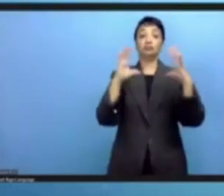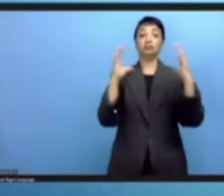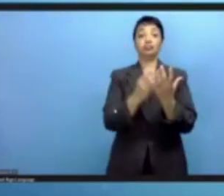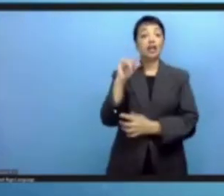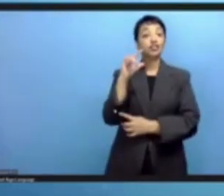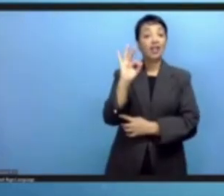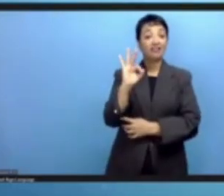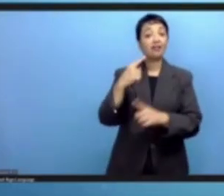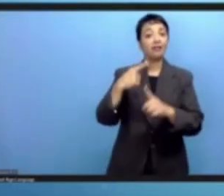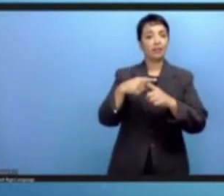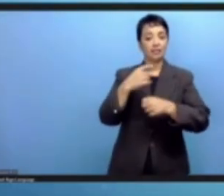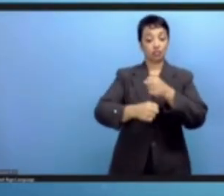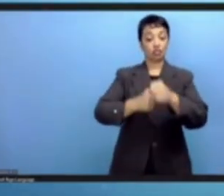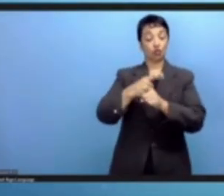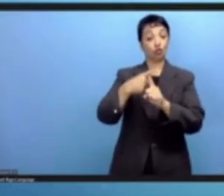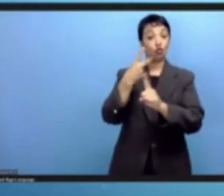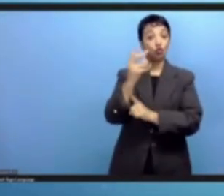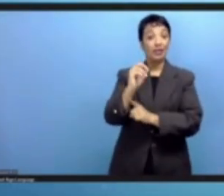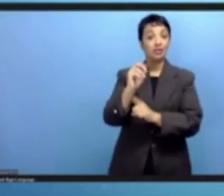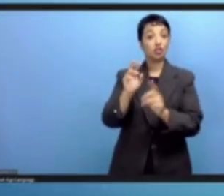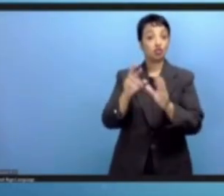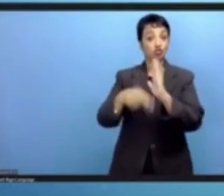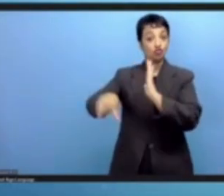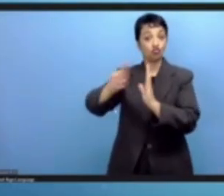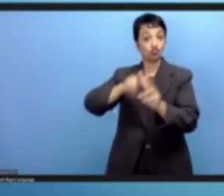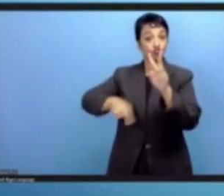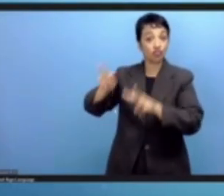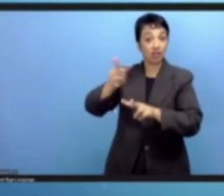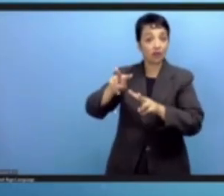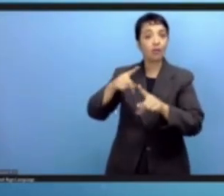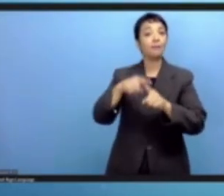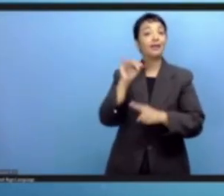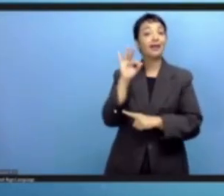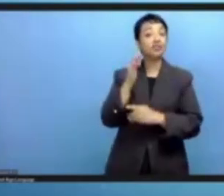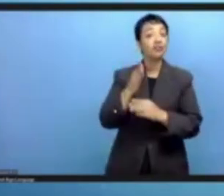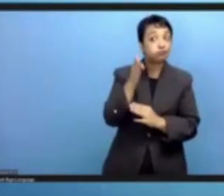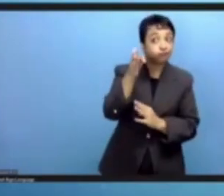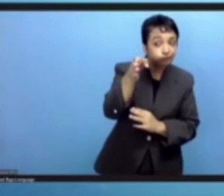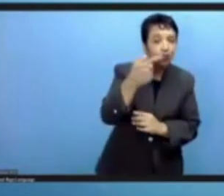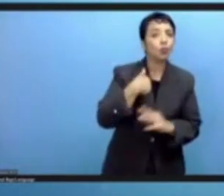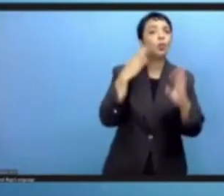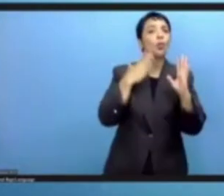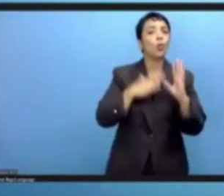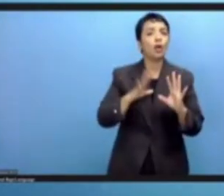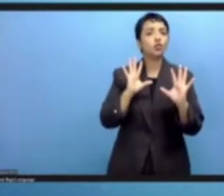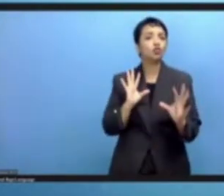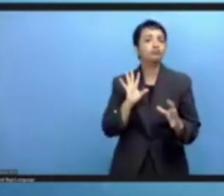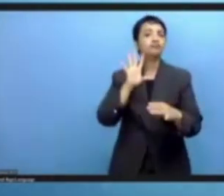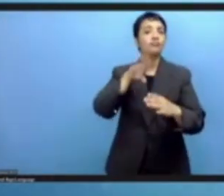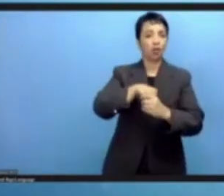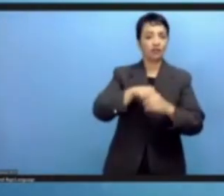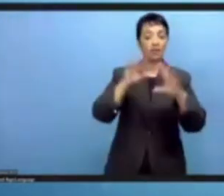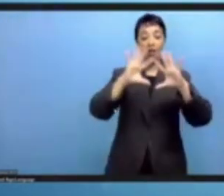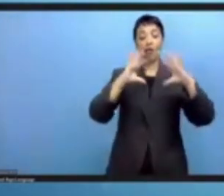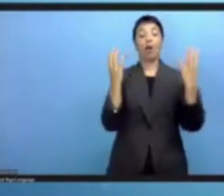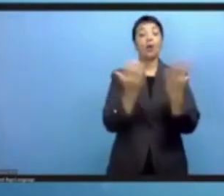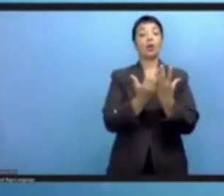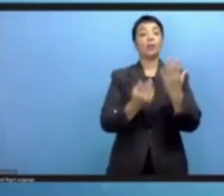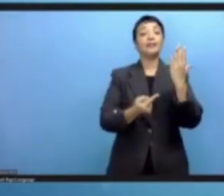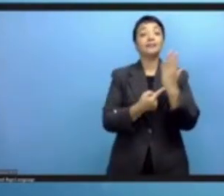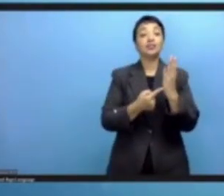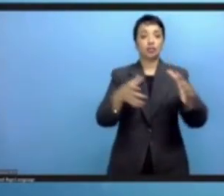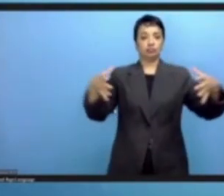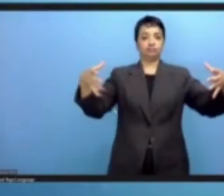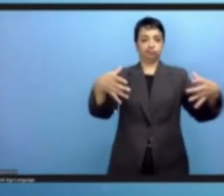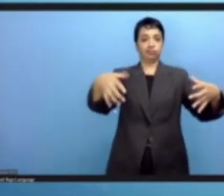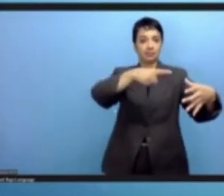Cumbre Mundial de la sociedad de la información y la revisión número 20 las deliberaciones del igf y esperamos poder contribuir al